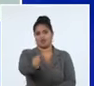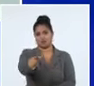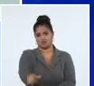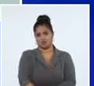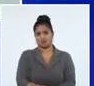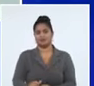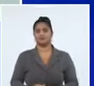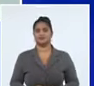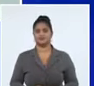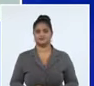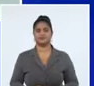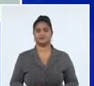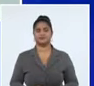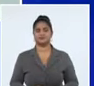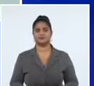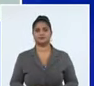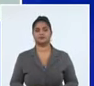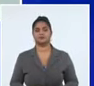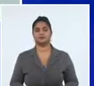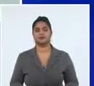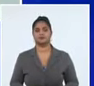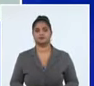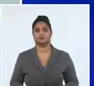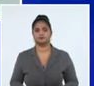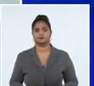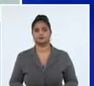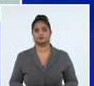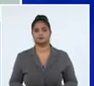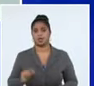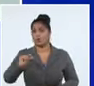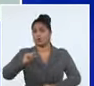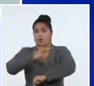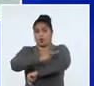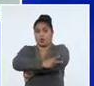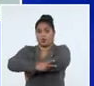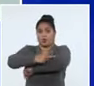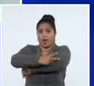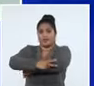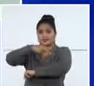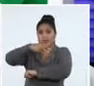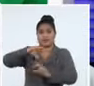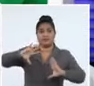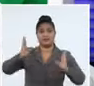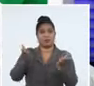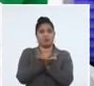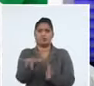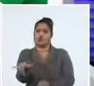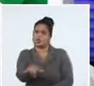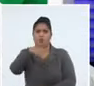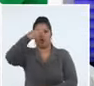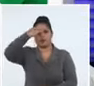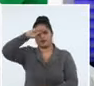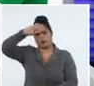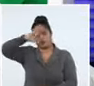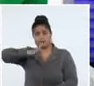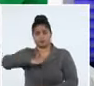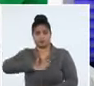país. Realmente muy pocos países del mundo pueden exhibir estos indicadores. En un